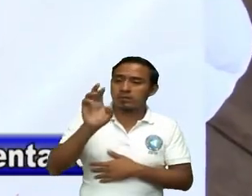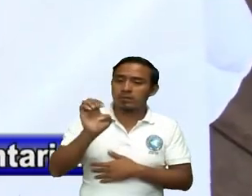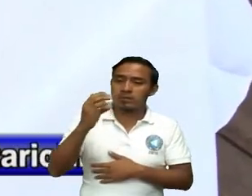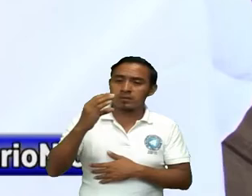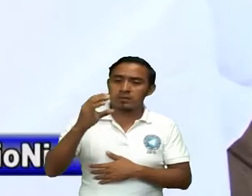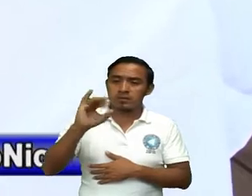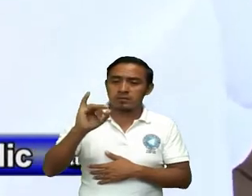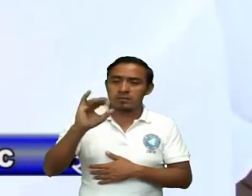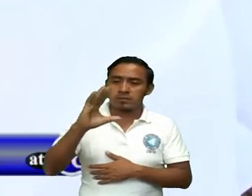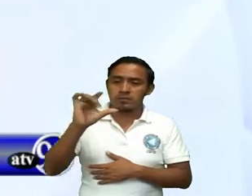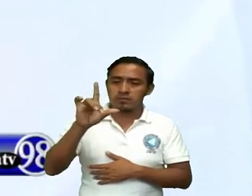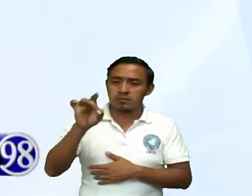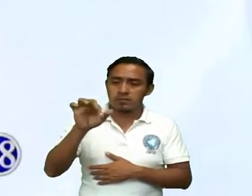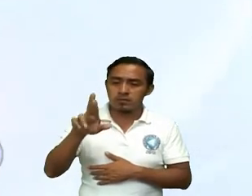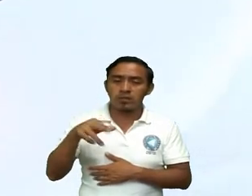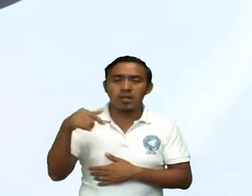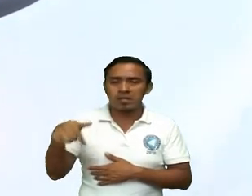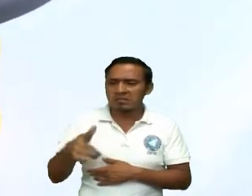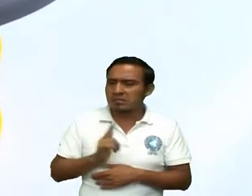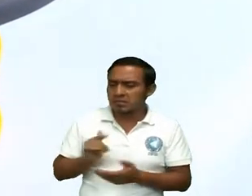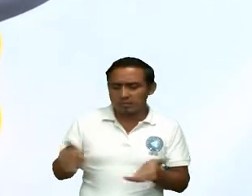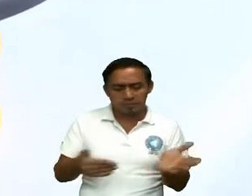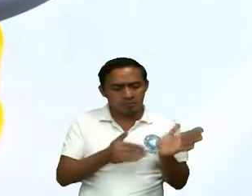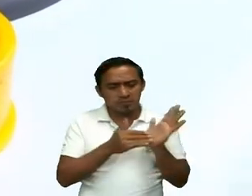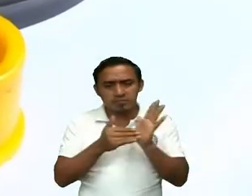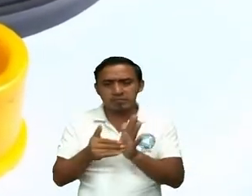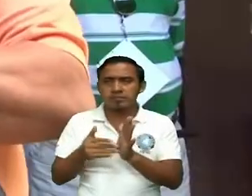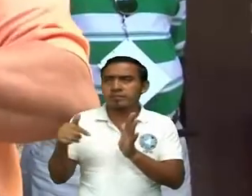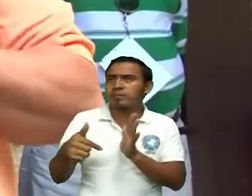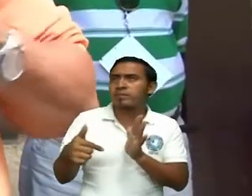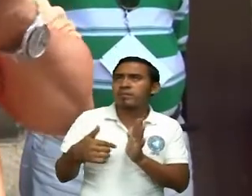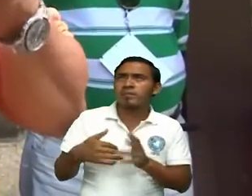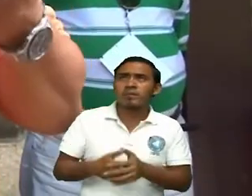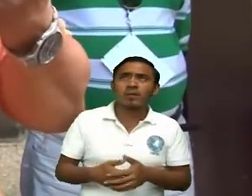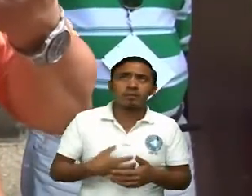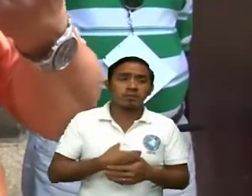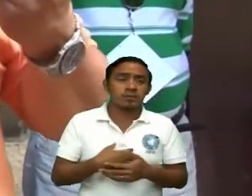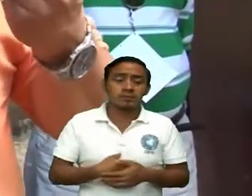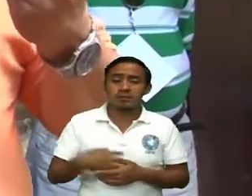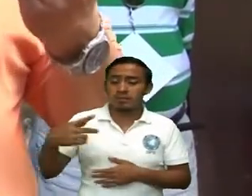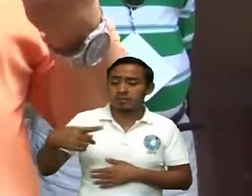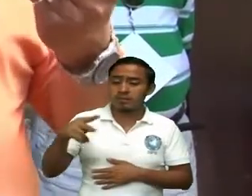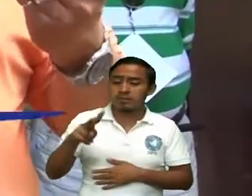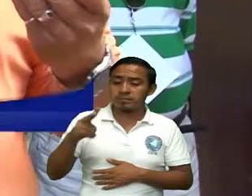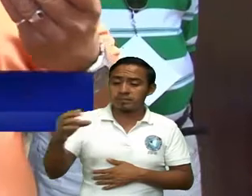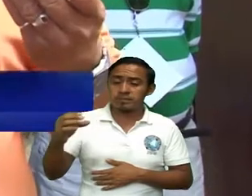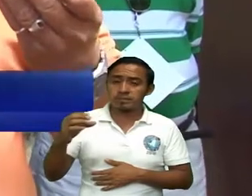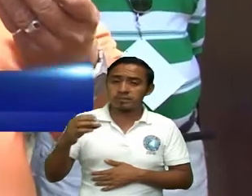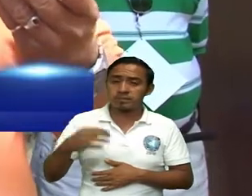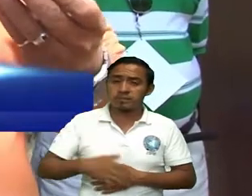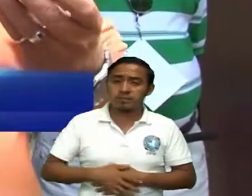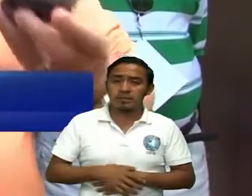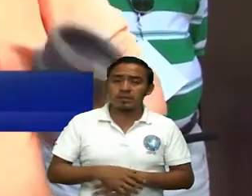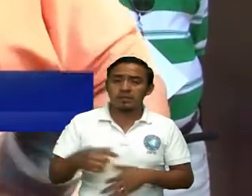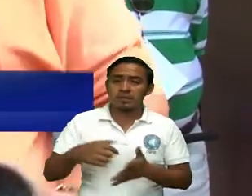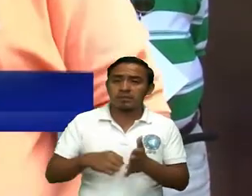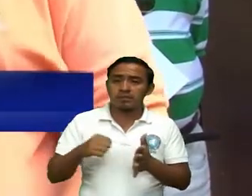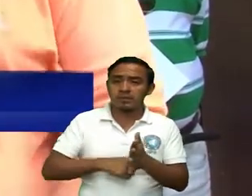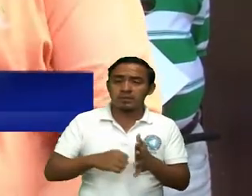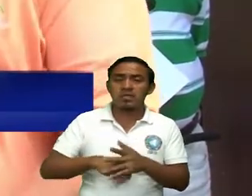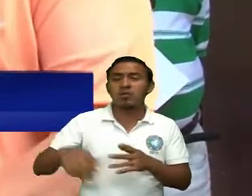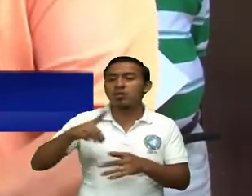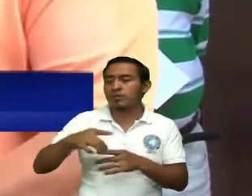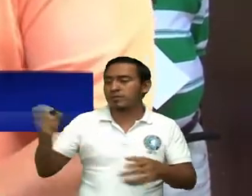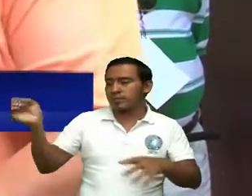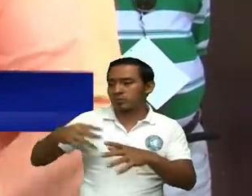¿verdad? Esto que tenemos aquí, ¿verdad? Es material PVC, ¿verdad? Es un material que sale de la